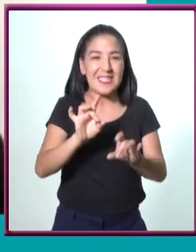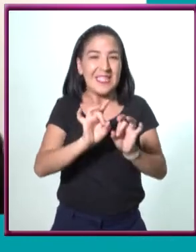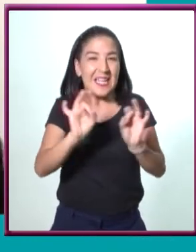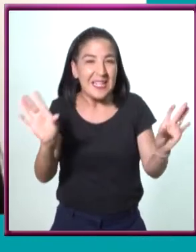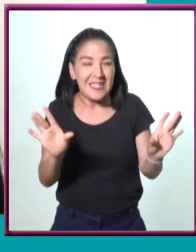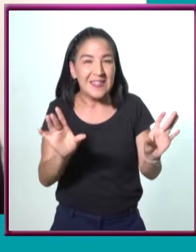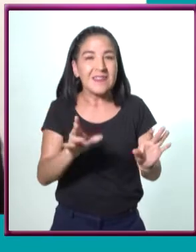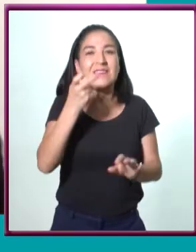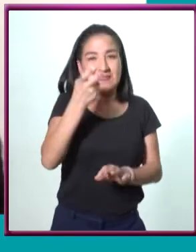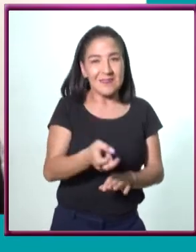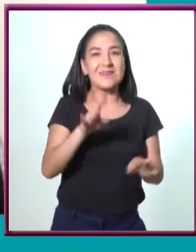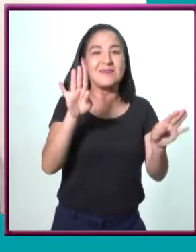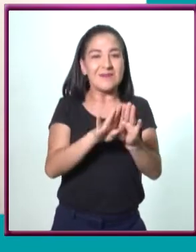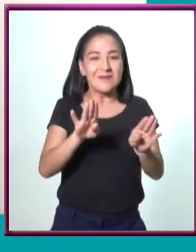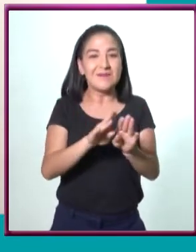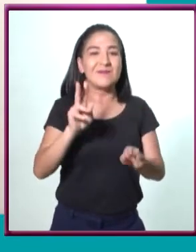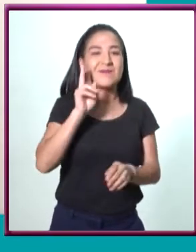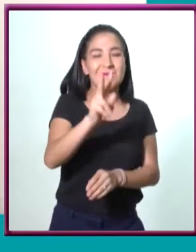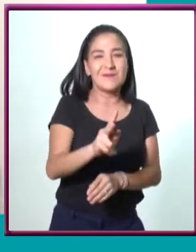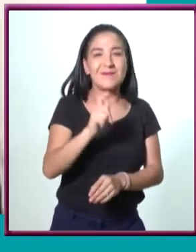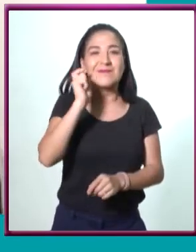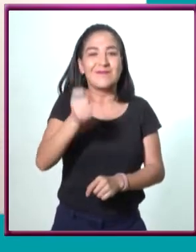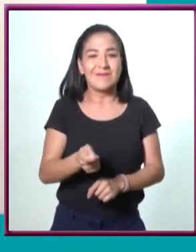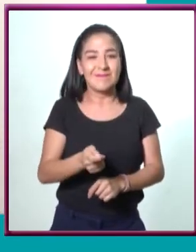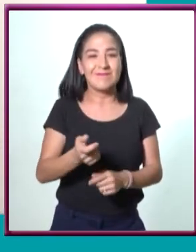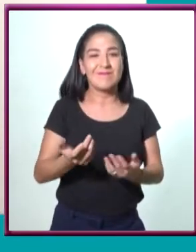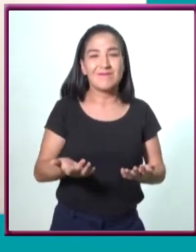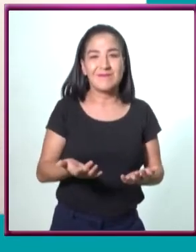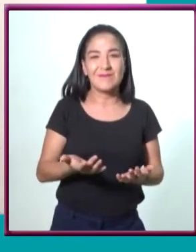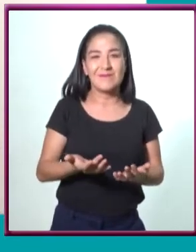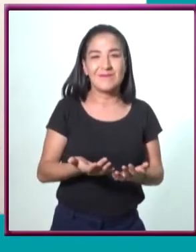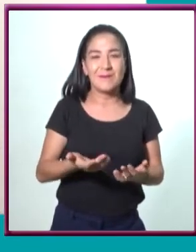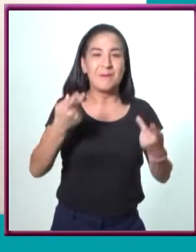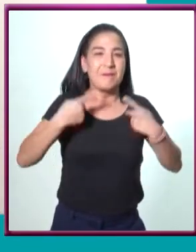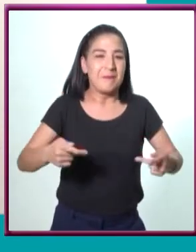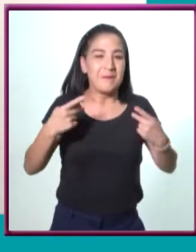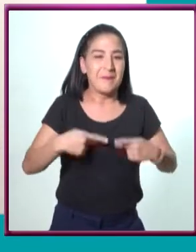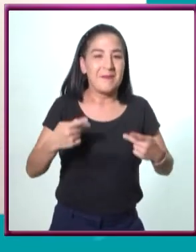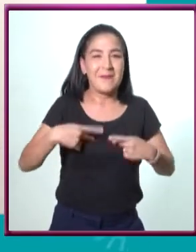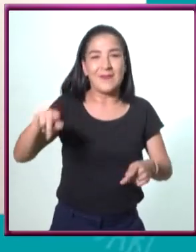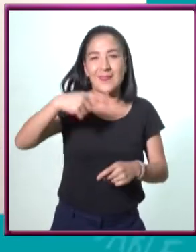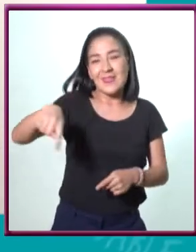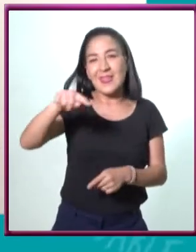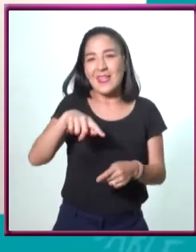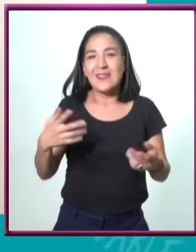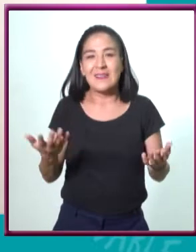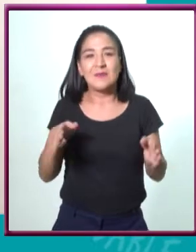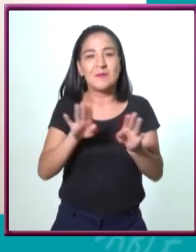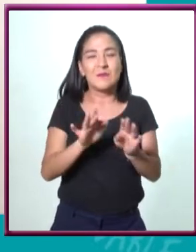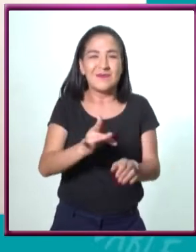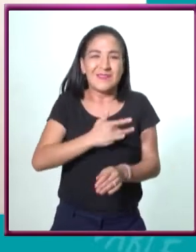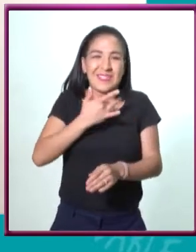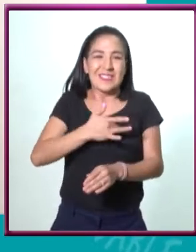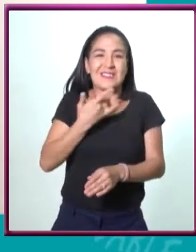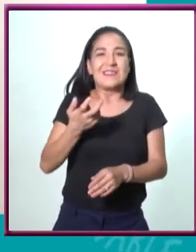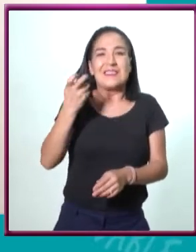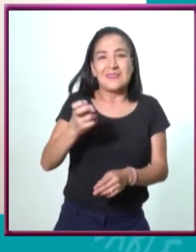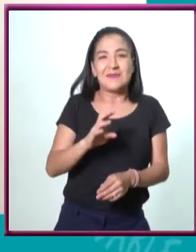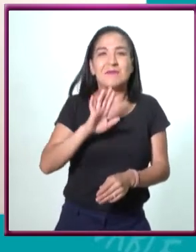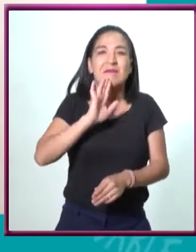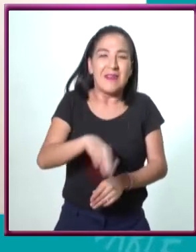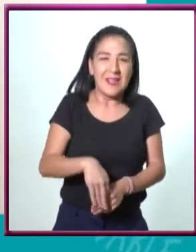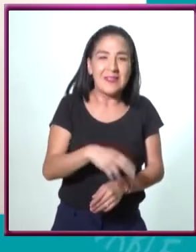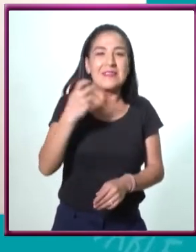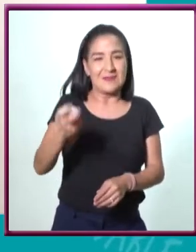tengan pues que ver con la persona, o sea, que tenga que ver como cómo se vayan a sentir o todo